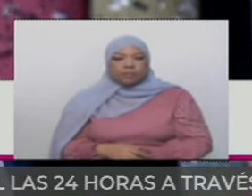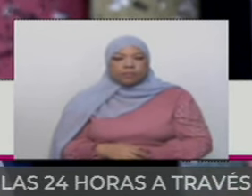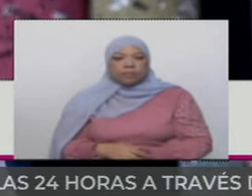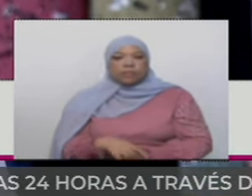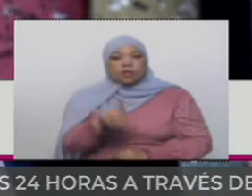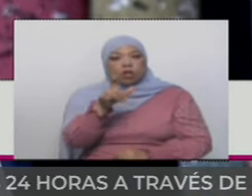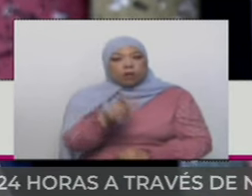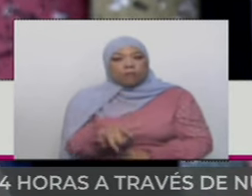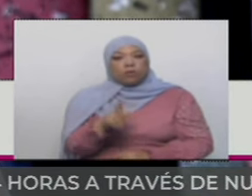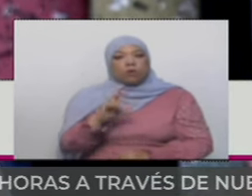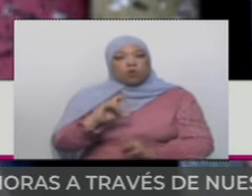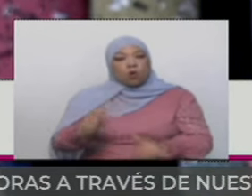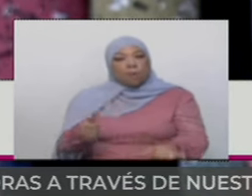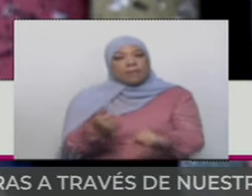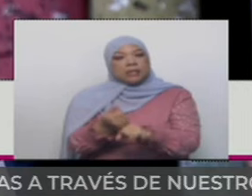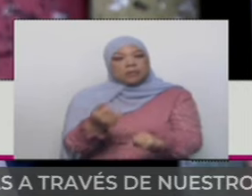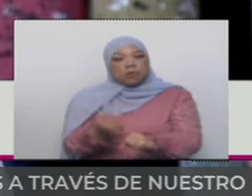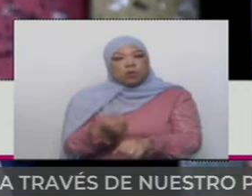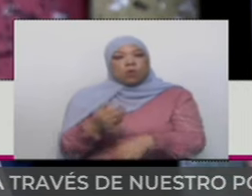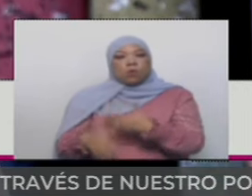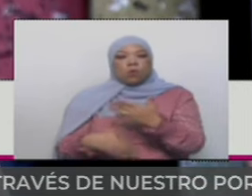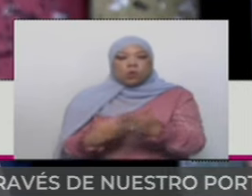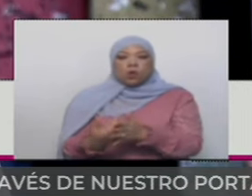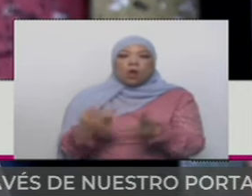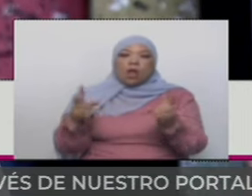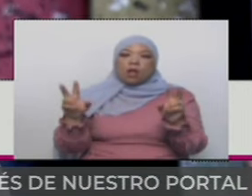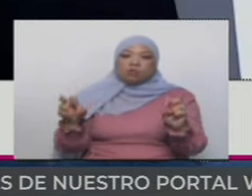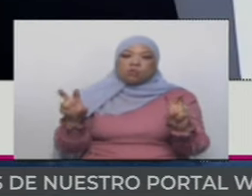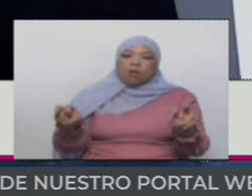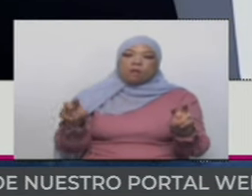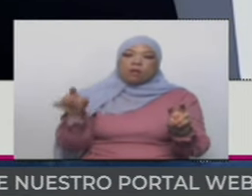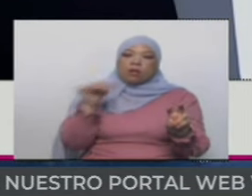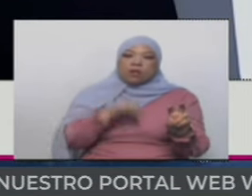Enzo, con esta nueva